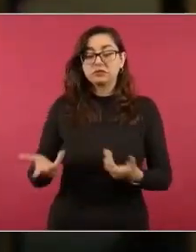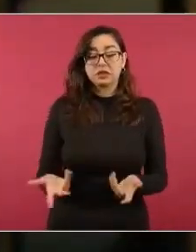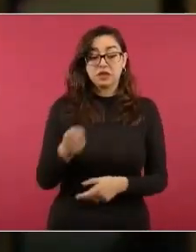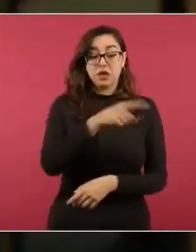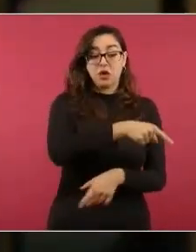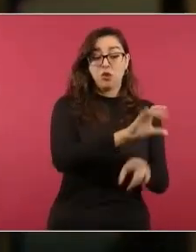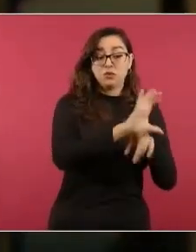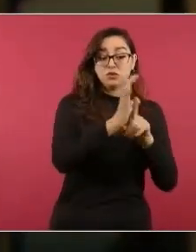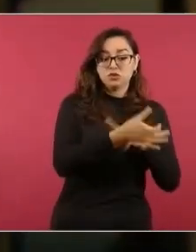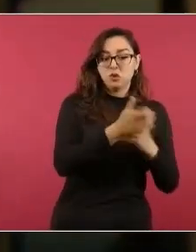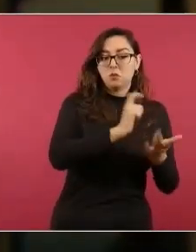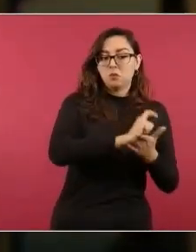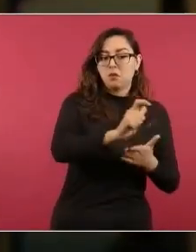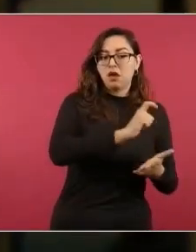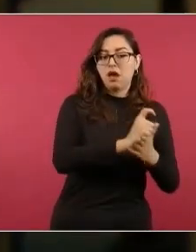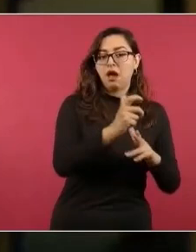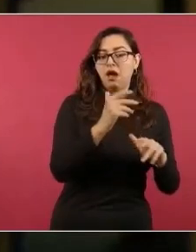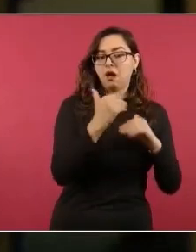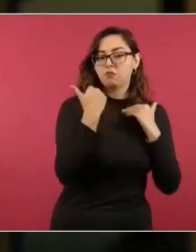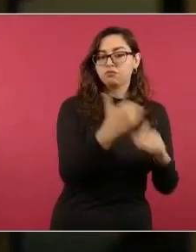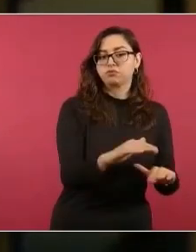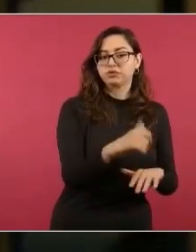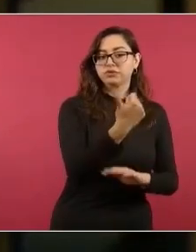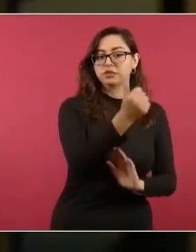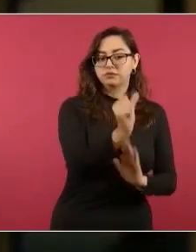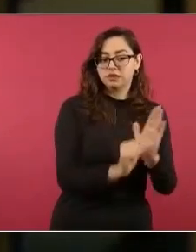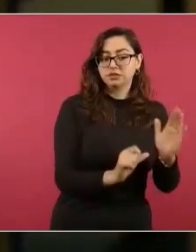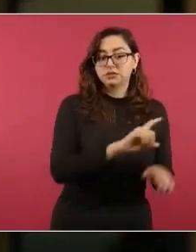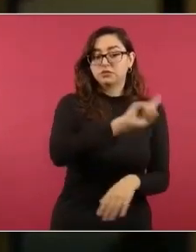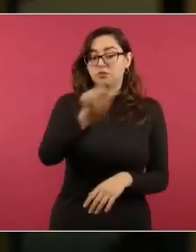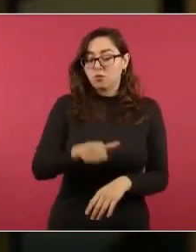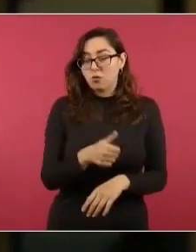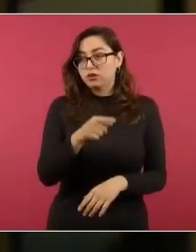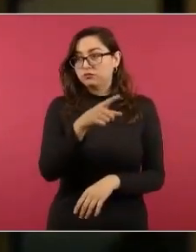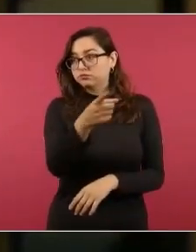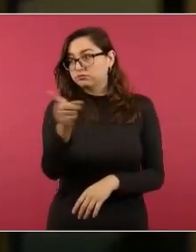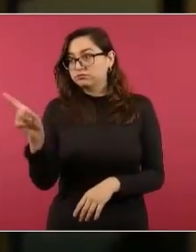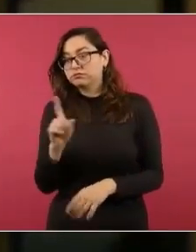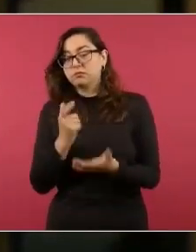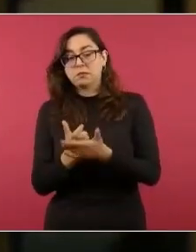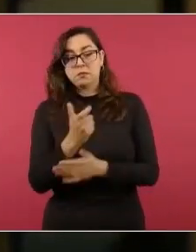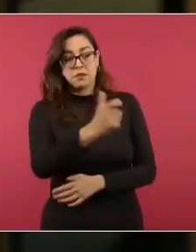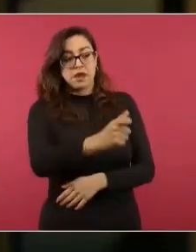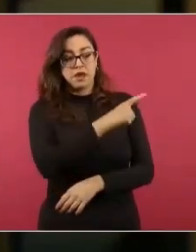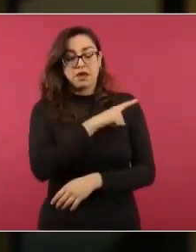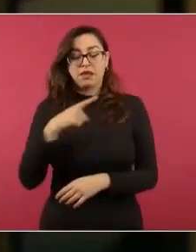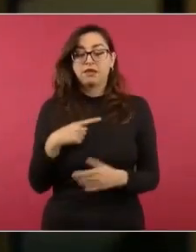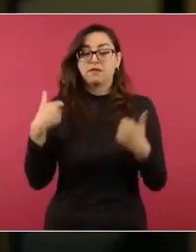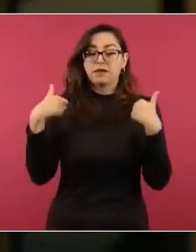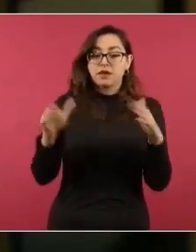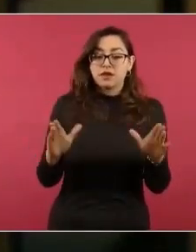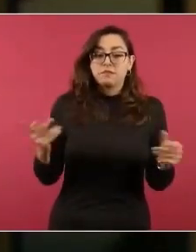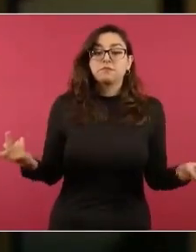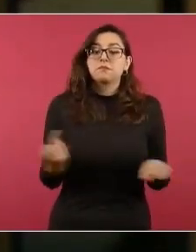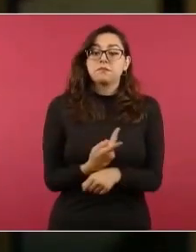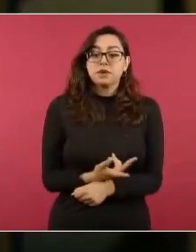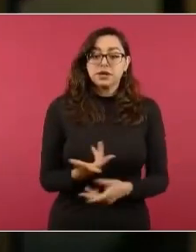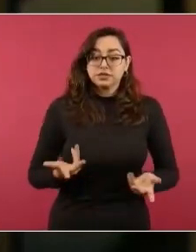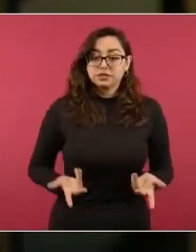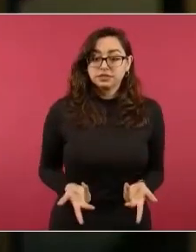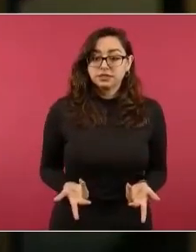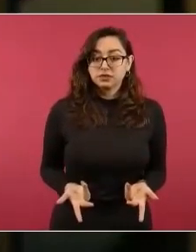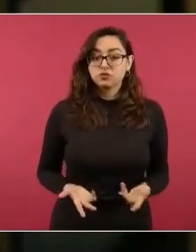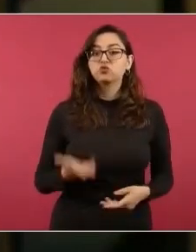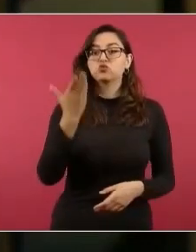esperando. Por lo tanto, la primera pregunta, presidente, es si usted, como el presidente de la República y a la vez quien preside el